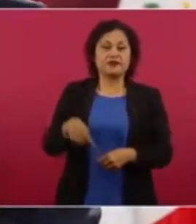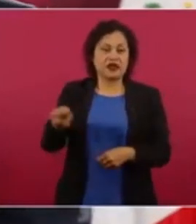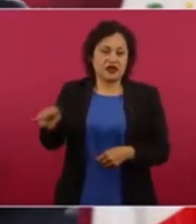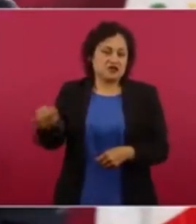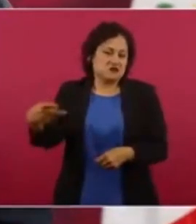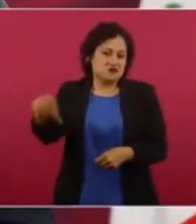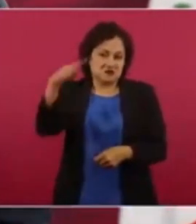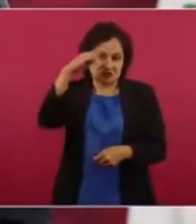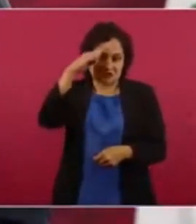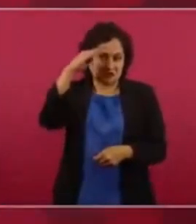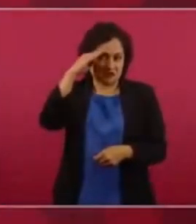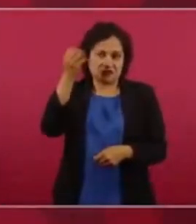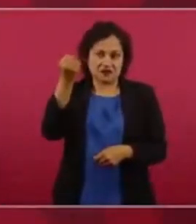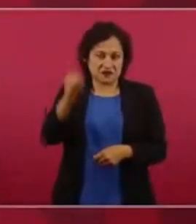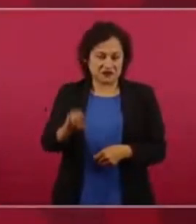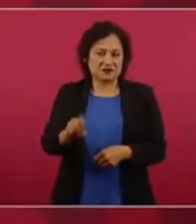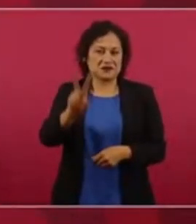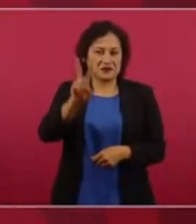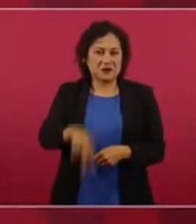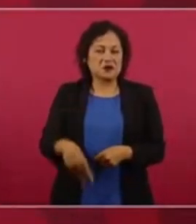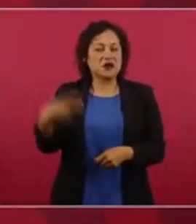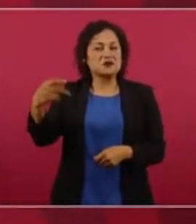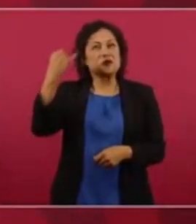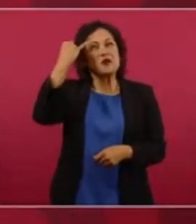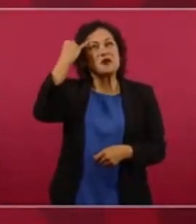Son muy dogmáticos, muy fanáticos,